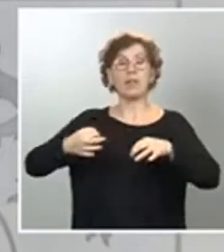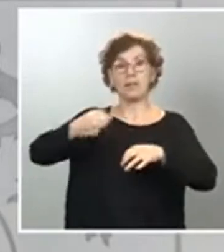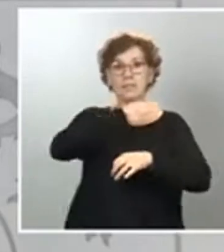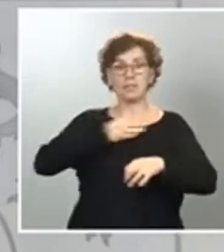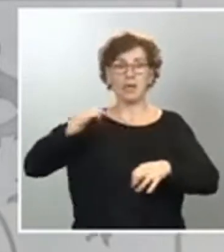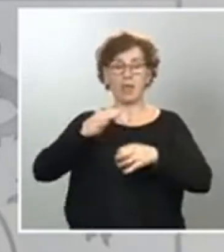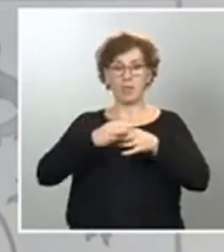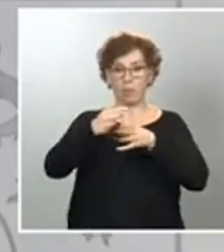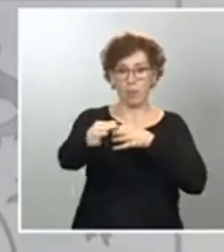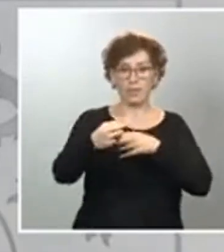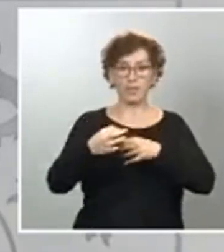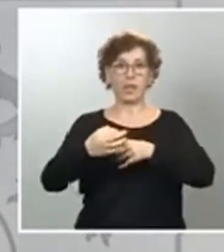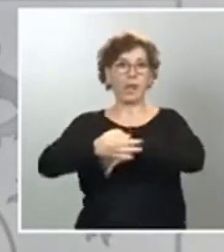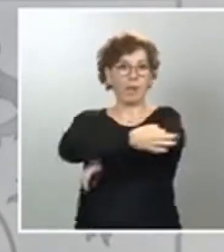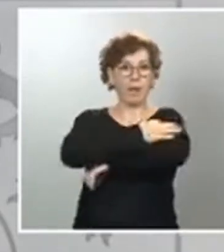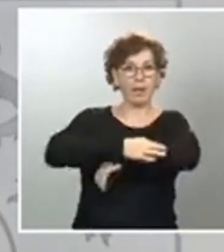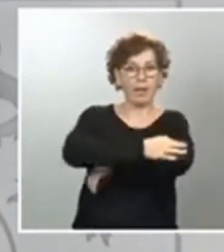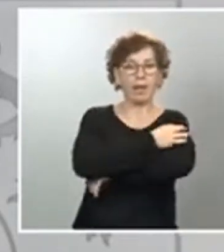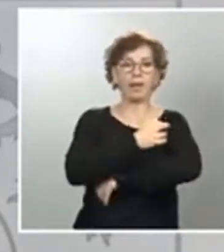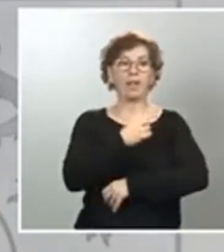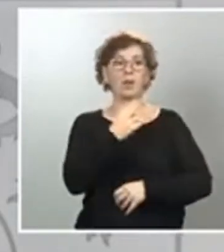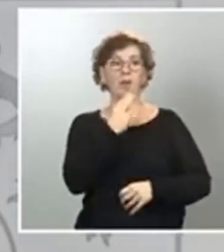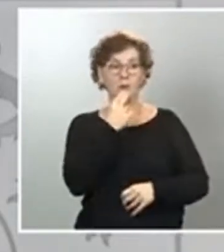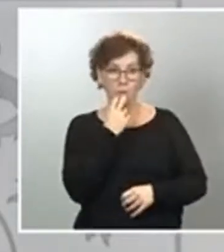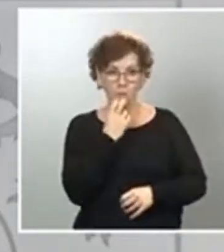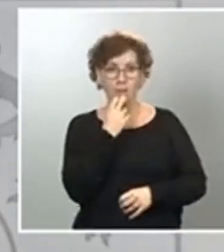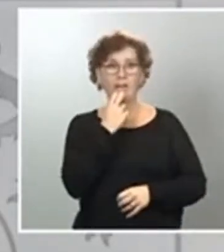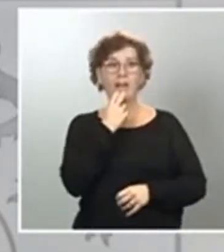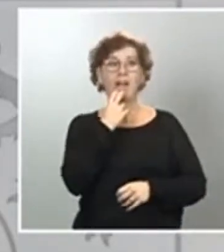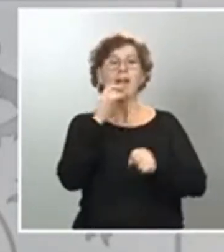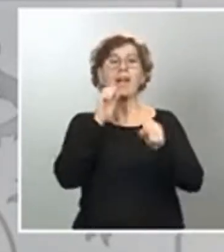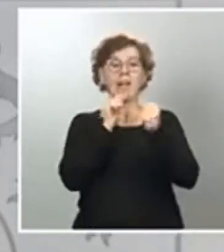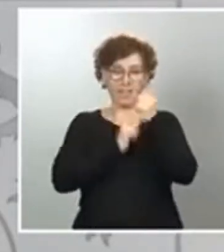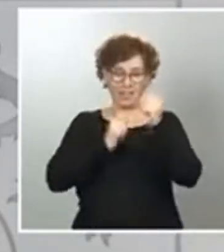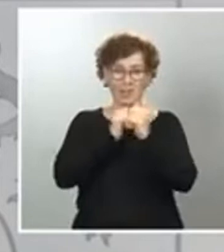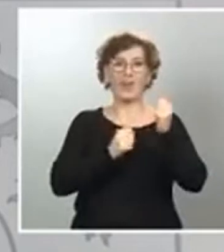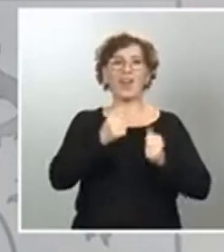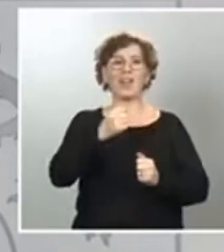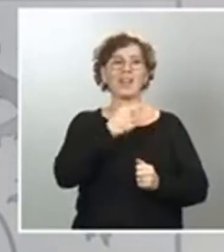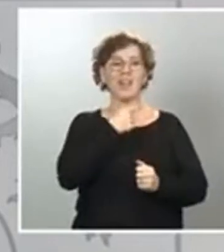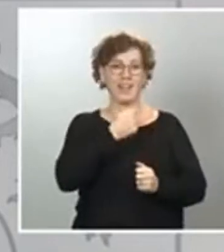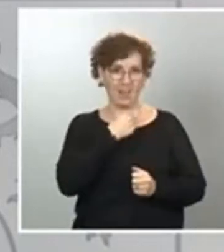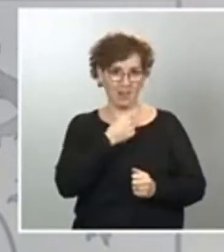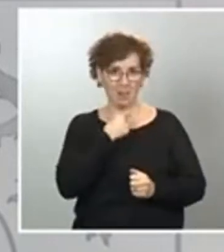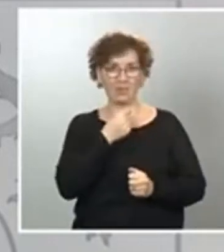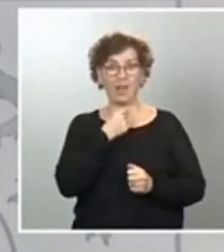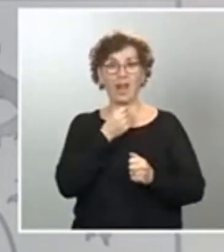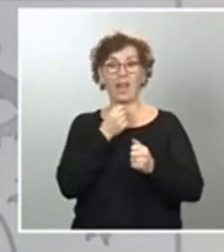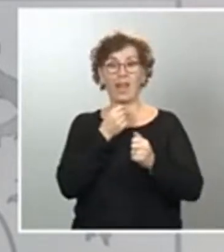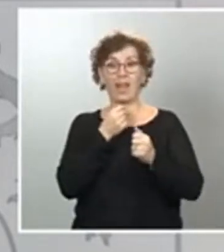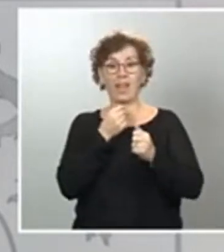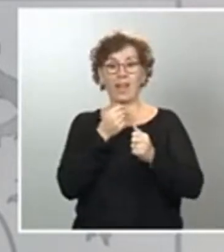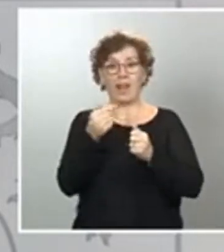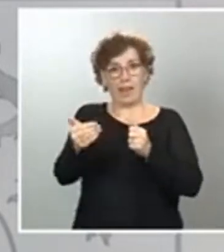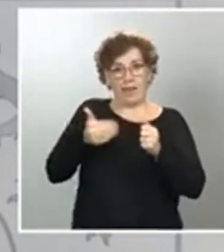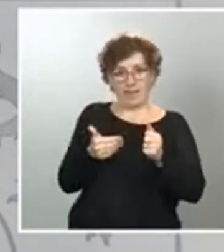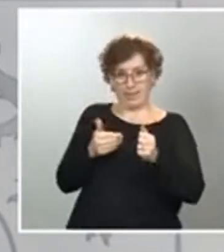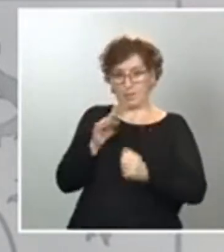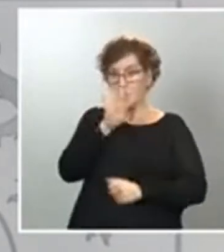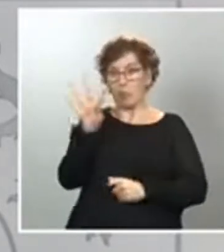islas de La Gomera, del Hierro y La Graciosa en las Islas Canarias anticiparán unos días, al 4 de mayo, su